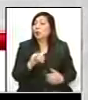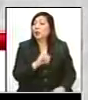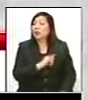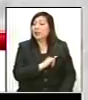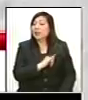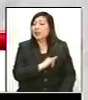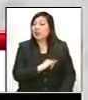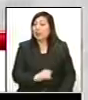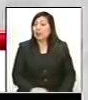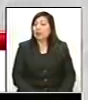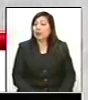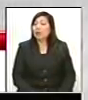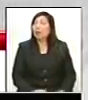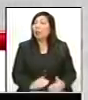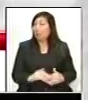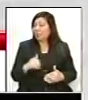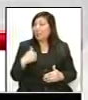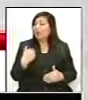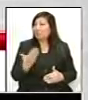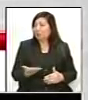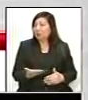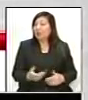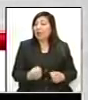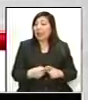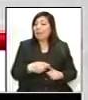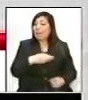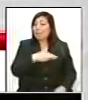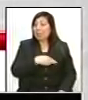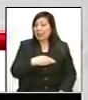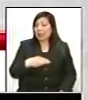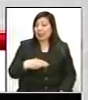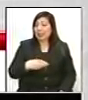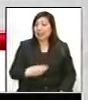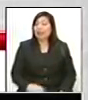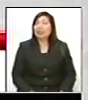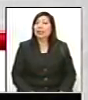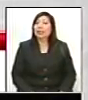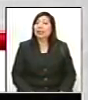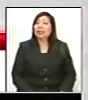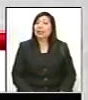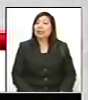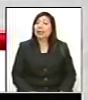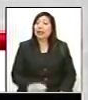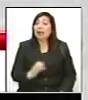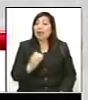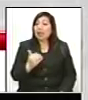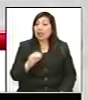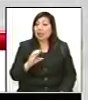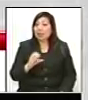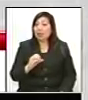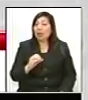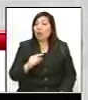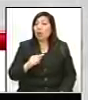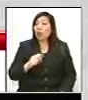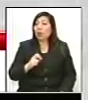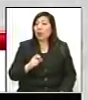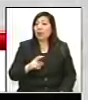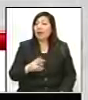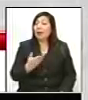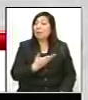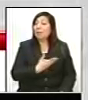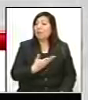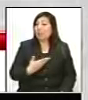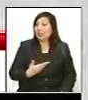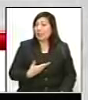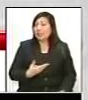institución. Posteriormente, el ex viceministro de Energía, Daniel Javier Camac Gutiérrez, solicitó al presidente